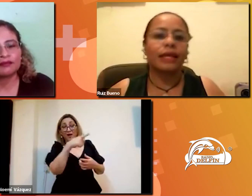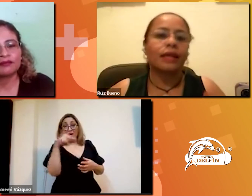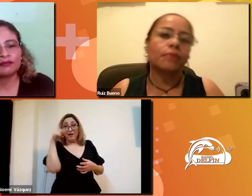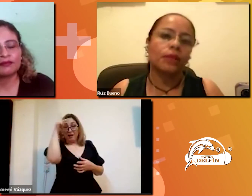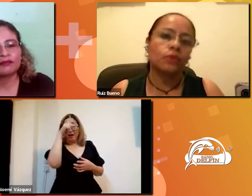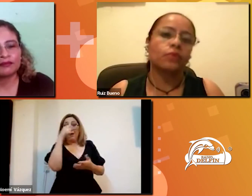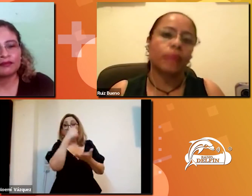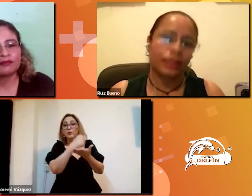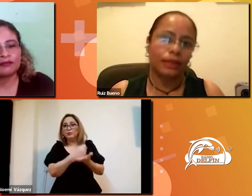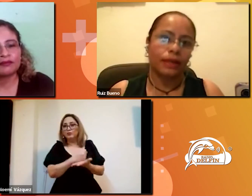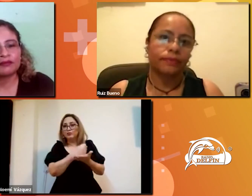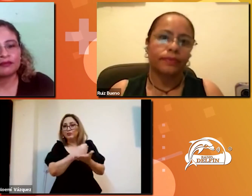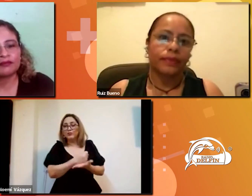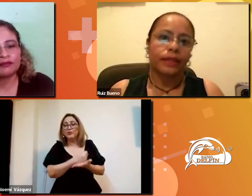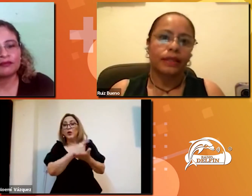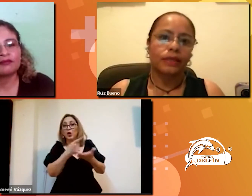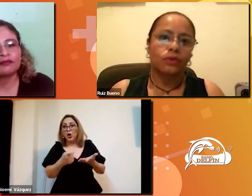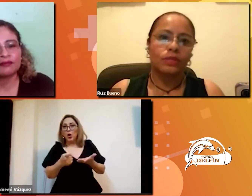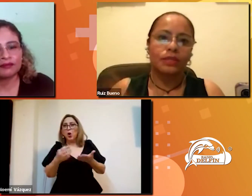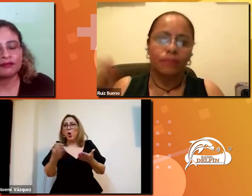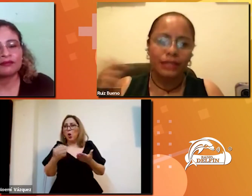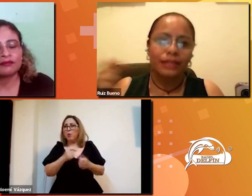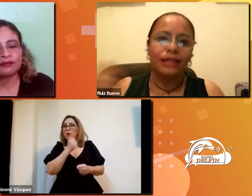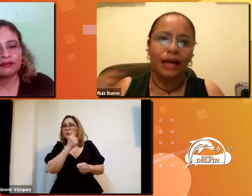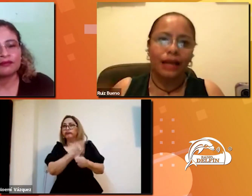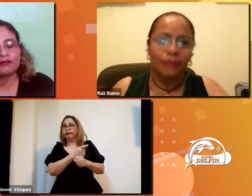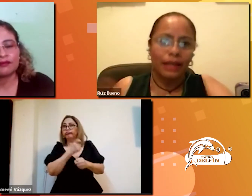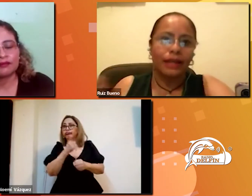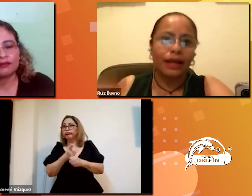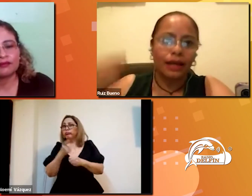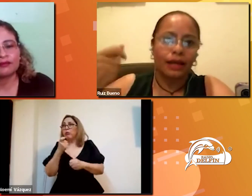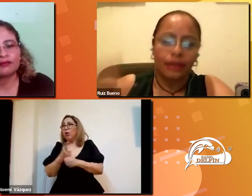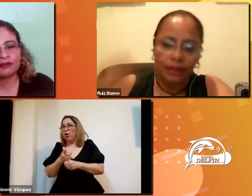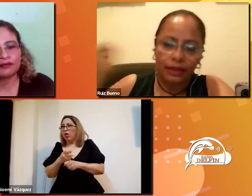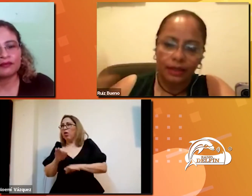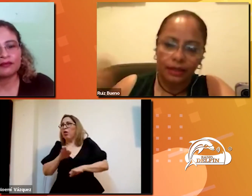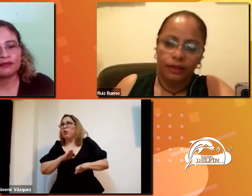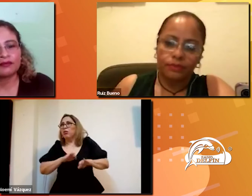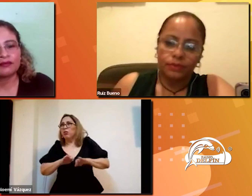personas vayan armando su plan de vida. Y entonces empiecen ya de manera